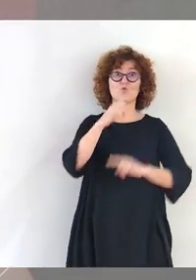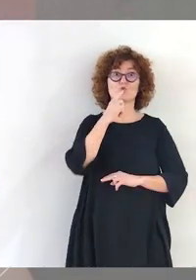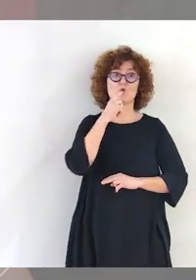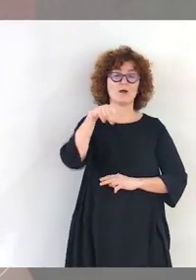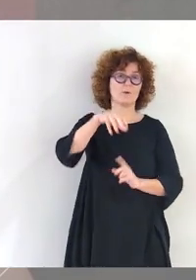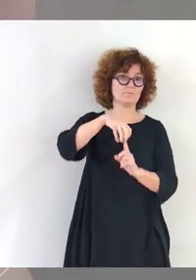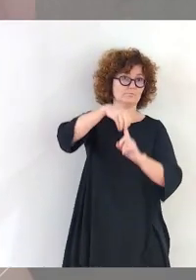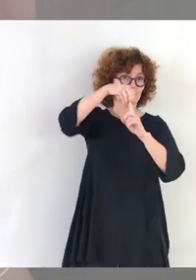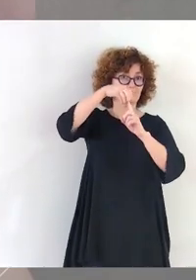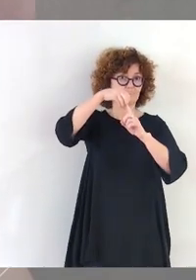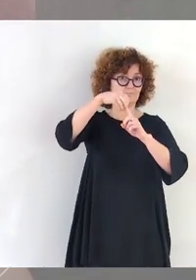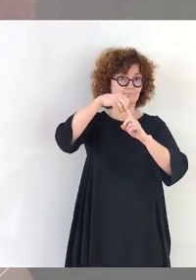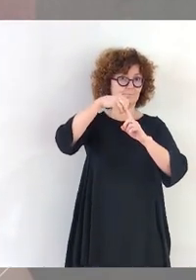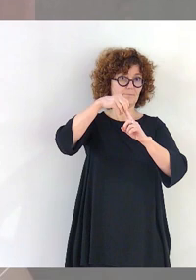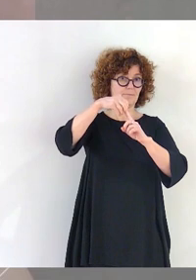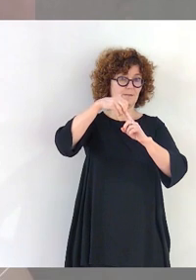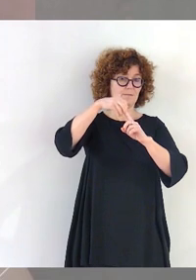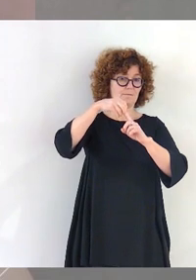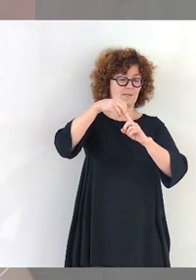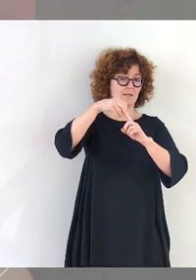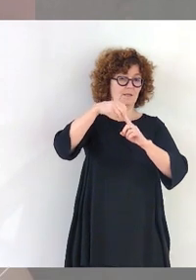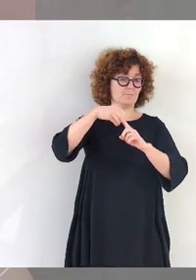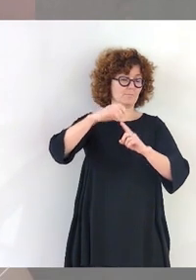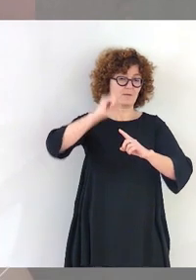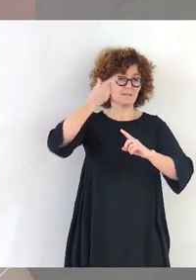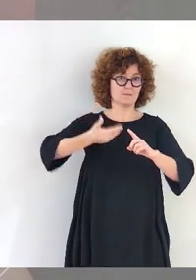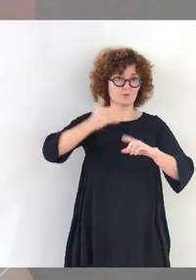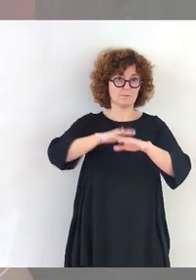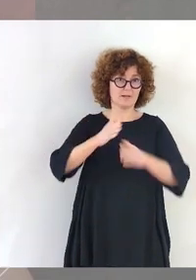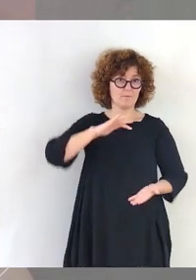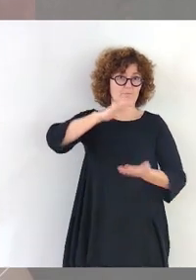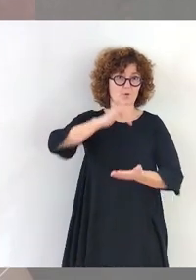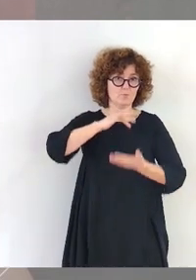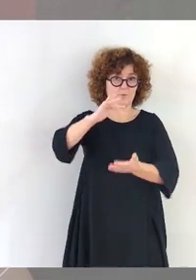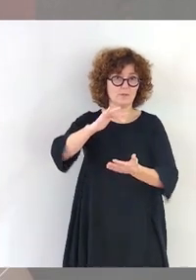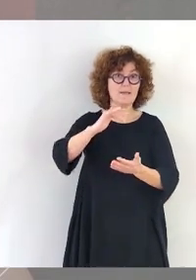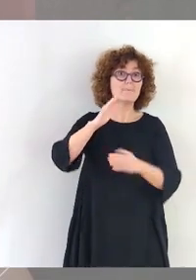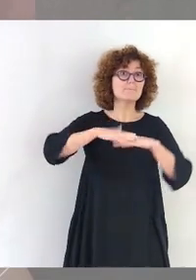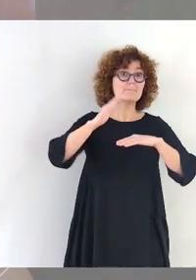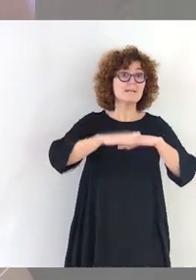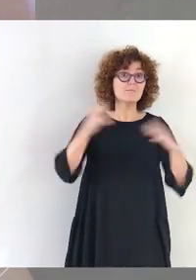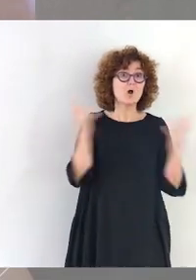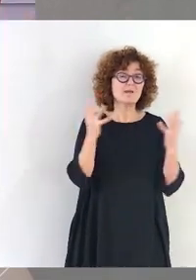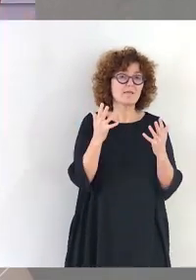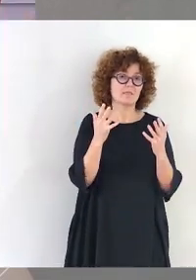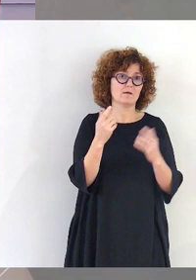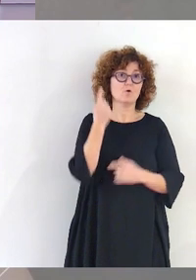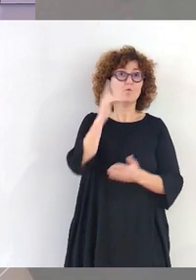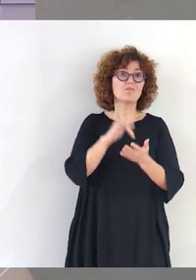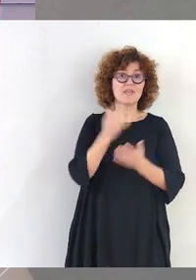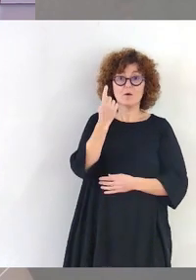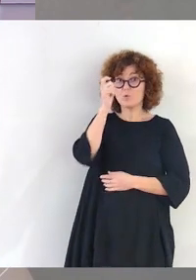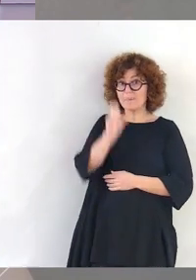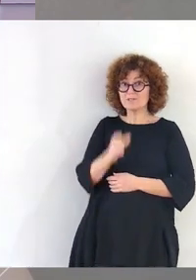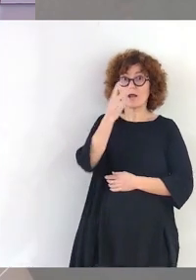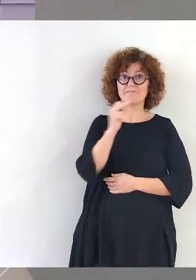del del manual esfera del manual feier eh el mínimo para emergencias Debería ser 20 L por persona por día